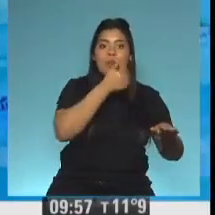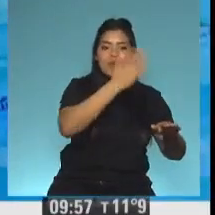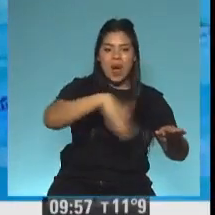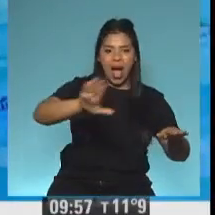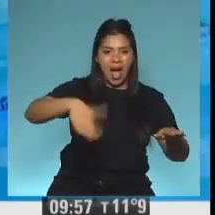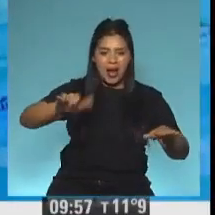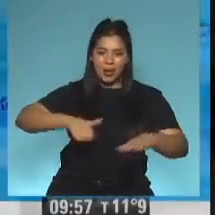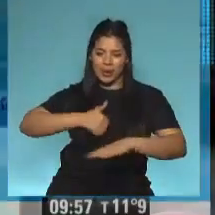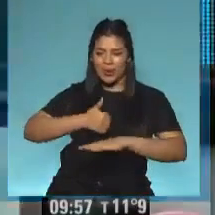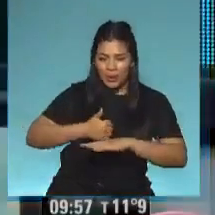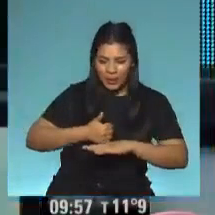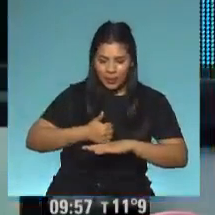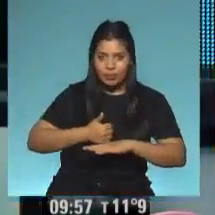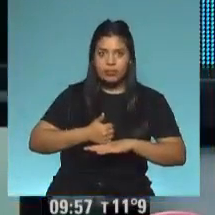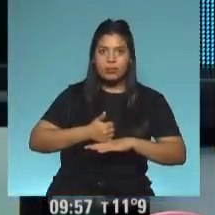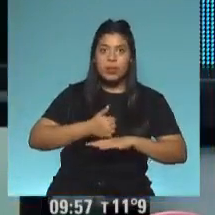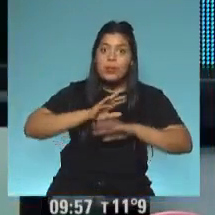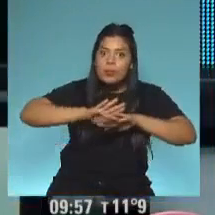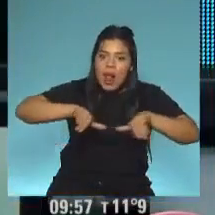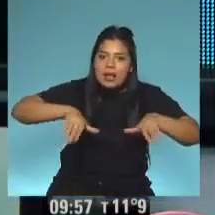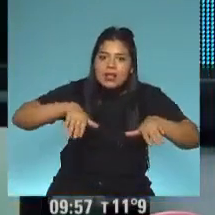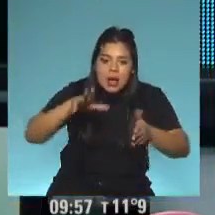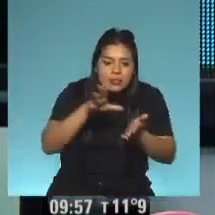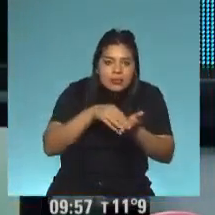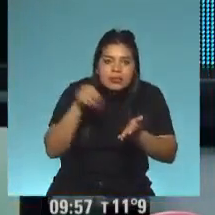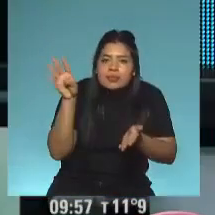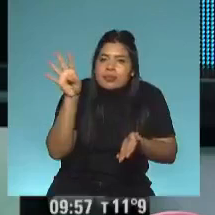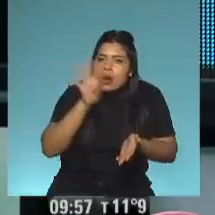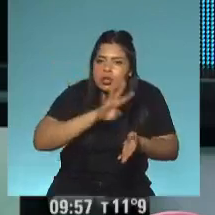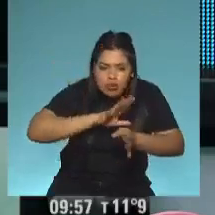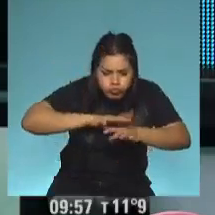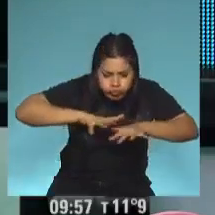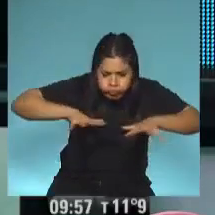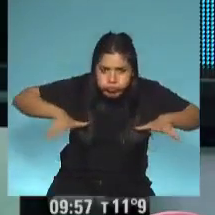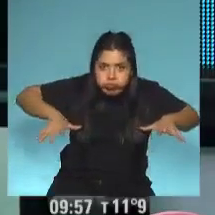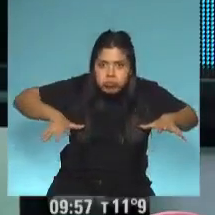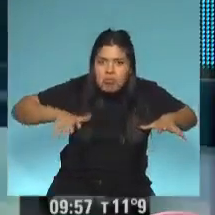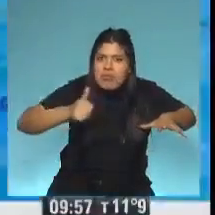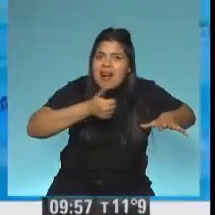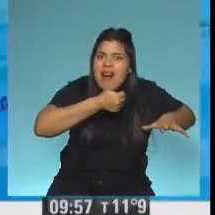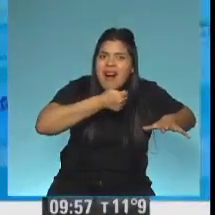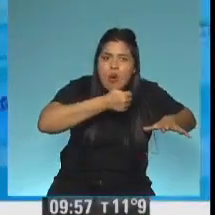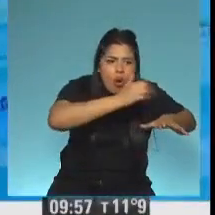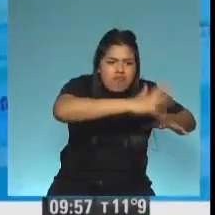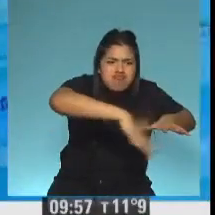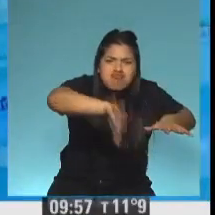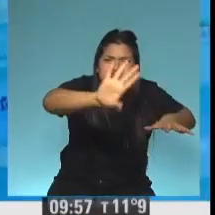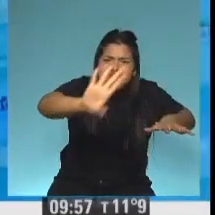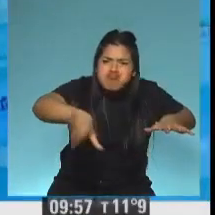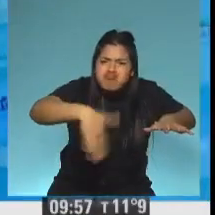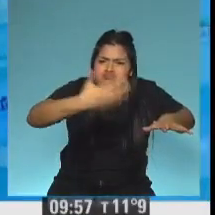La playa estaba llena de arena, el mar repleto de agua y la familia de